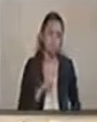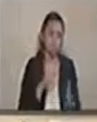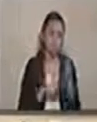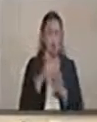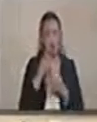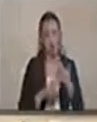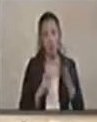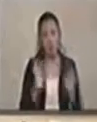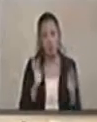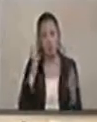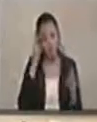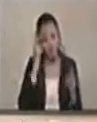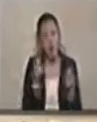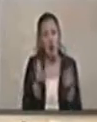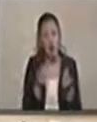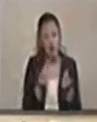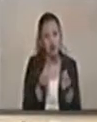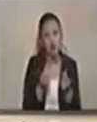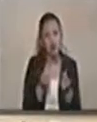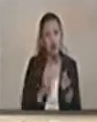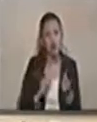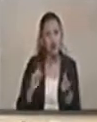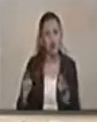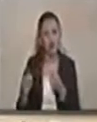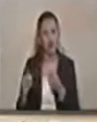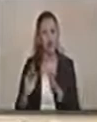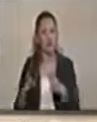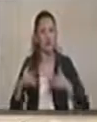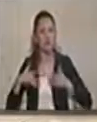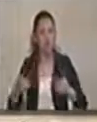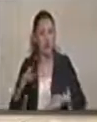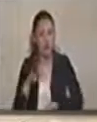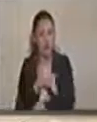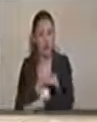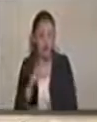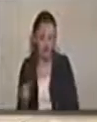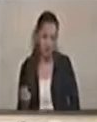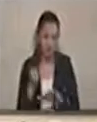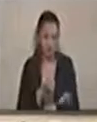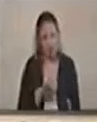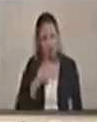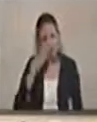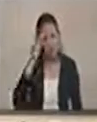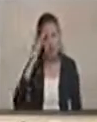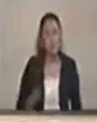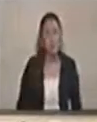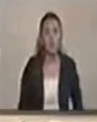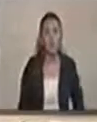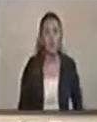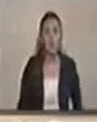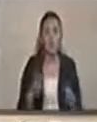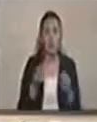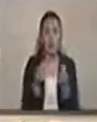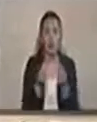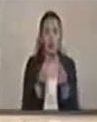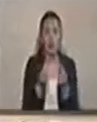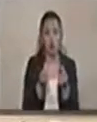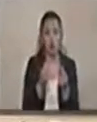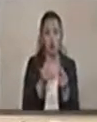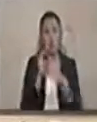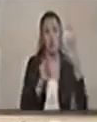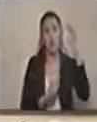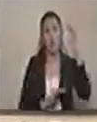unos costos al sistema de salud, pero le garantizo que los costos son muchísimo